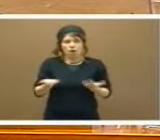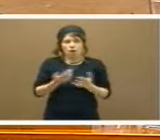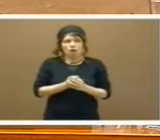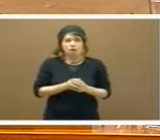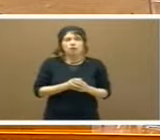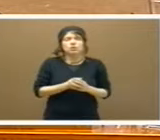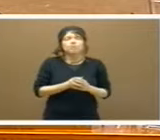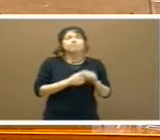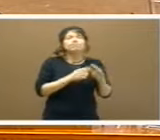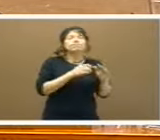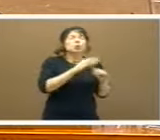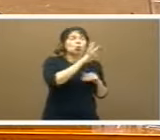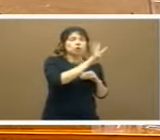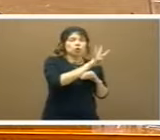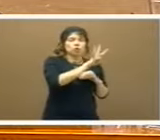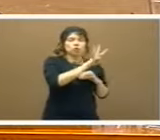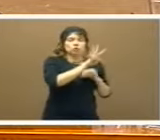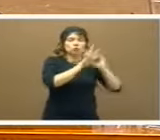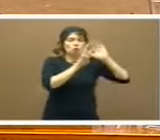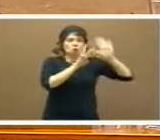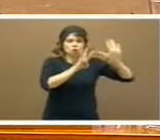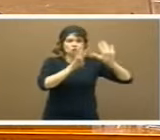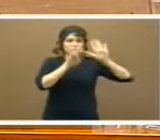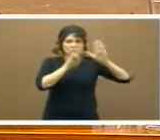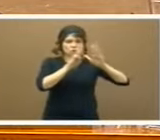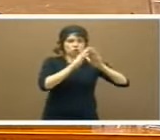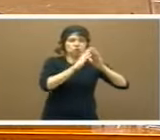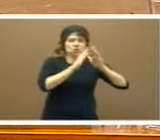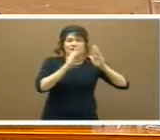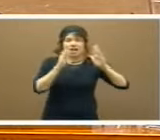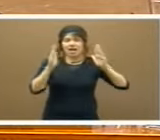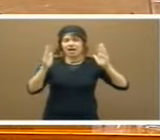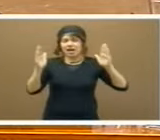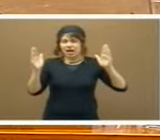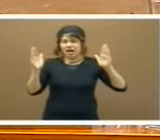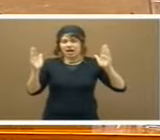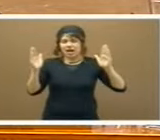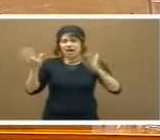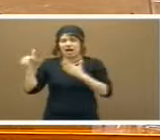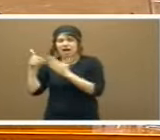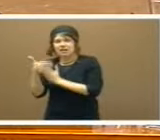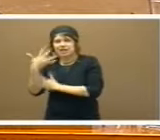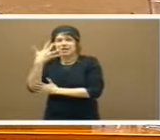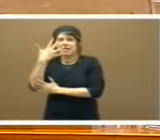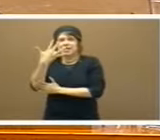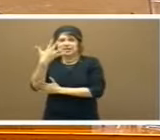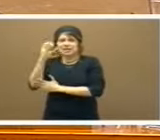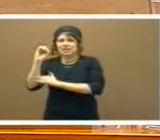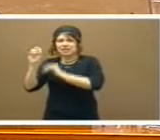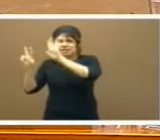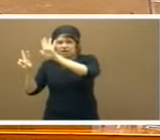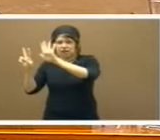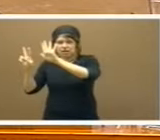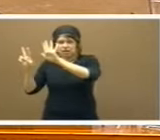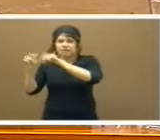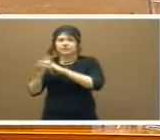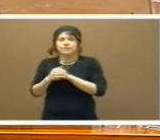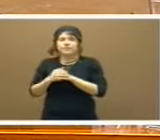Las comprendidas entre la 488 a la 506, a la 507,